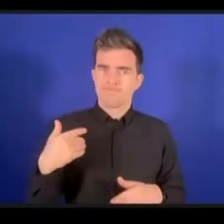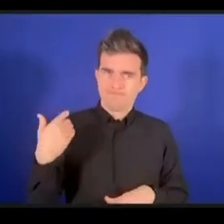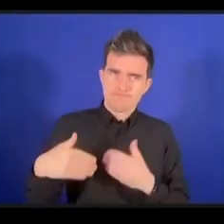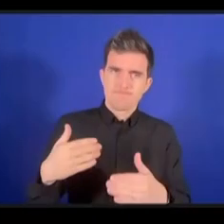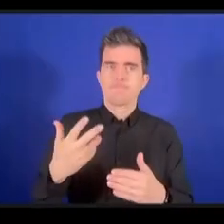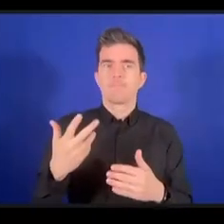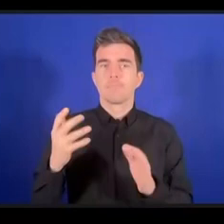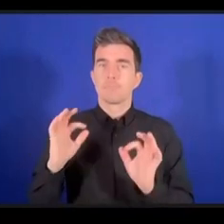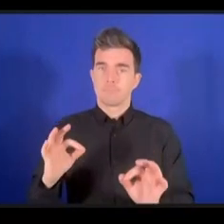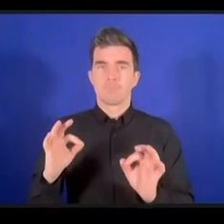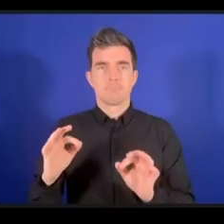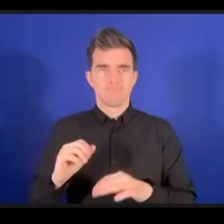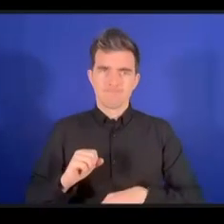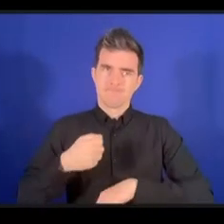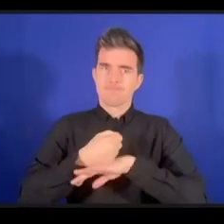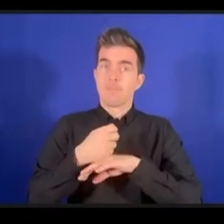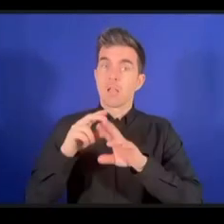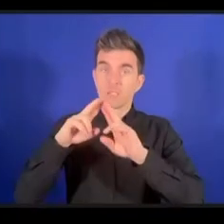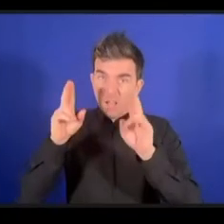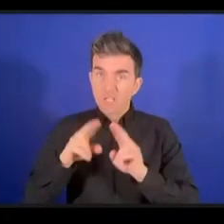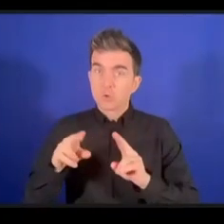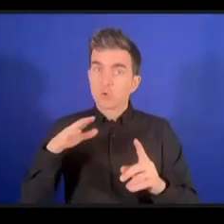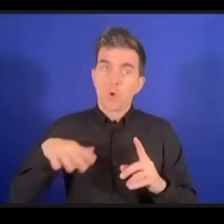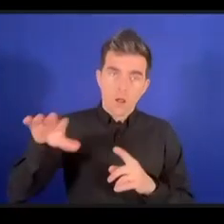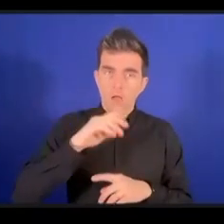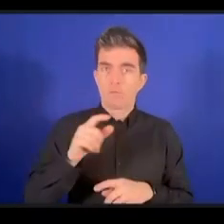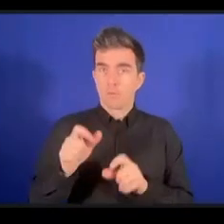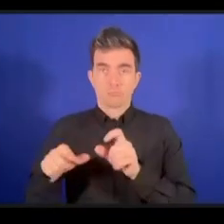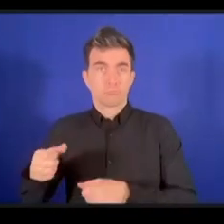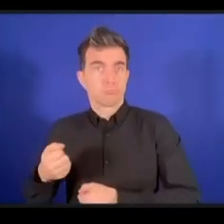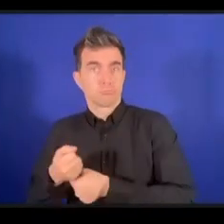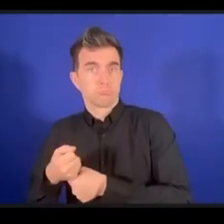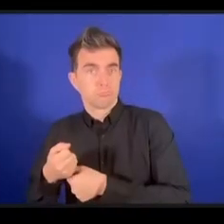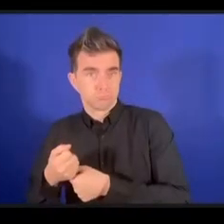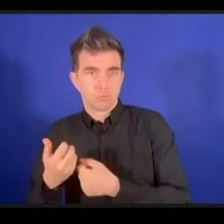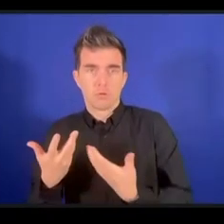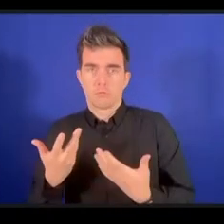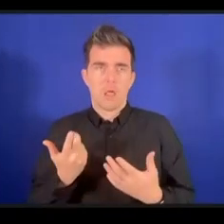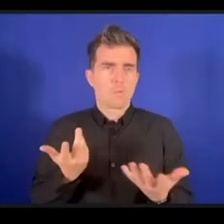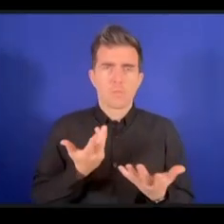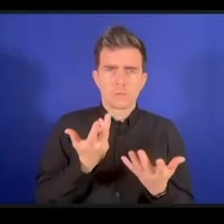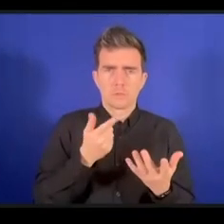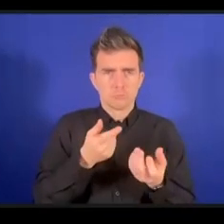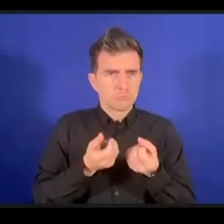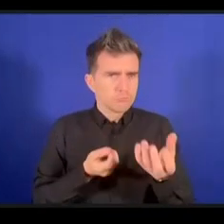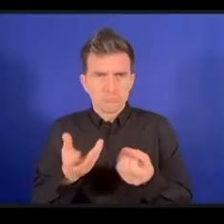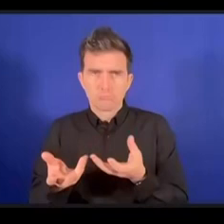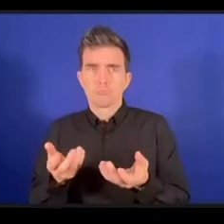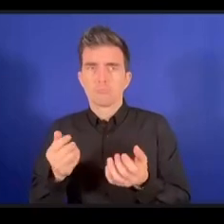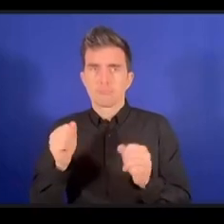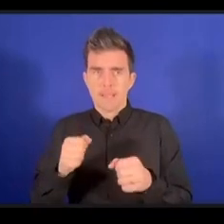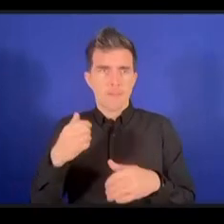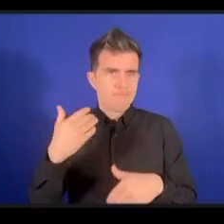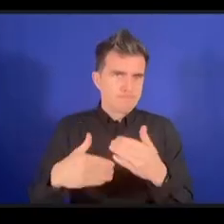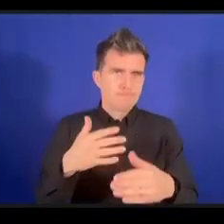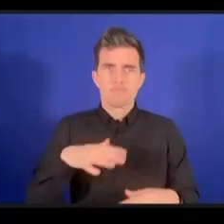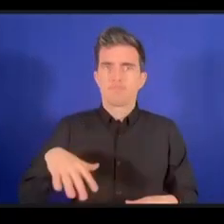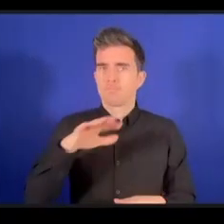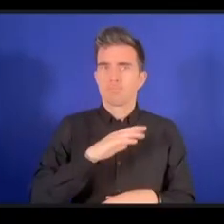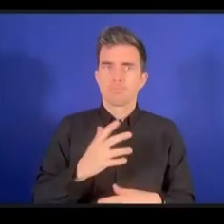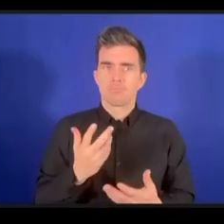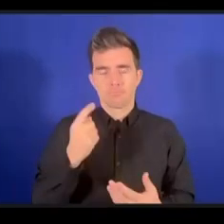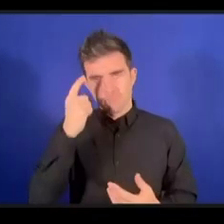recursos se pueden aprovechar en sus responsabilidades diarias algunos de los panelistas quiere responder a esta